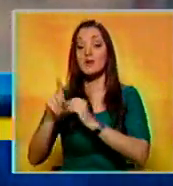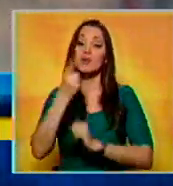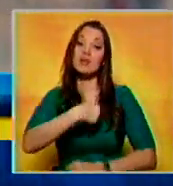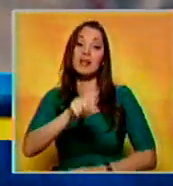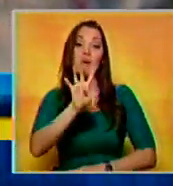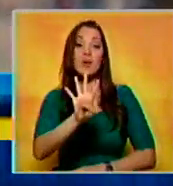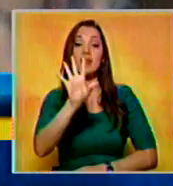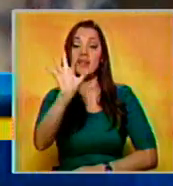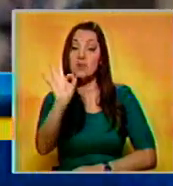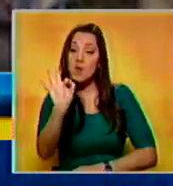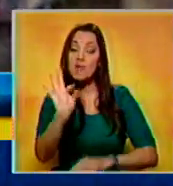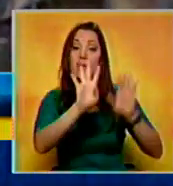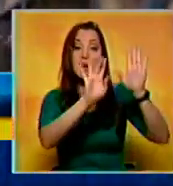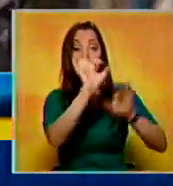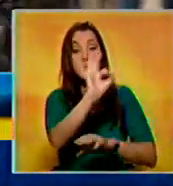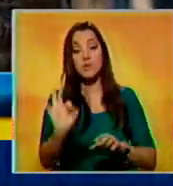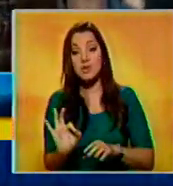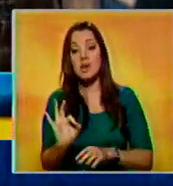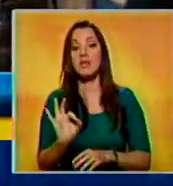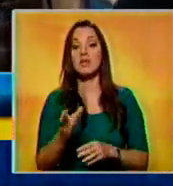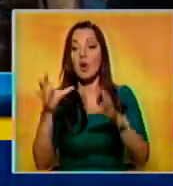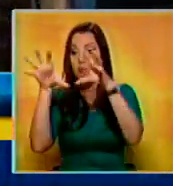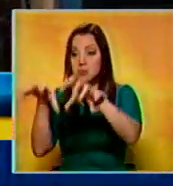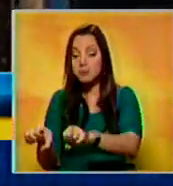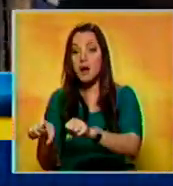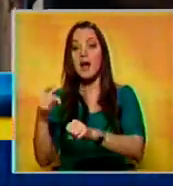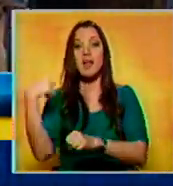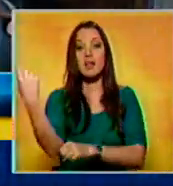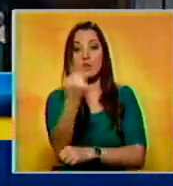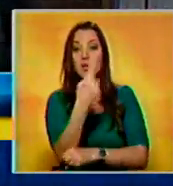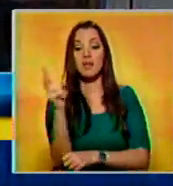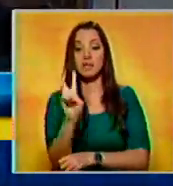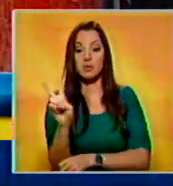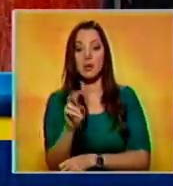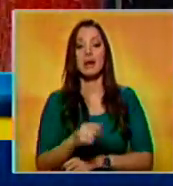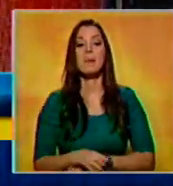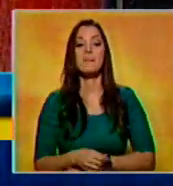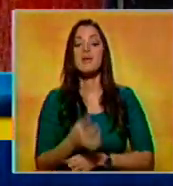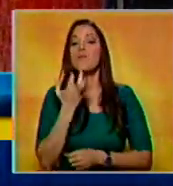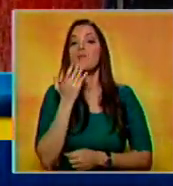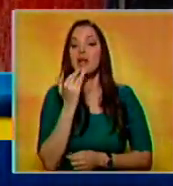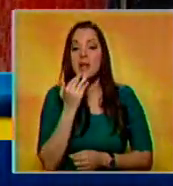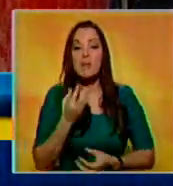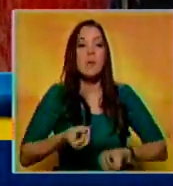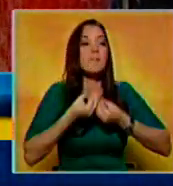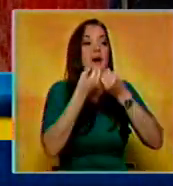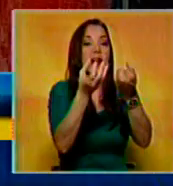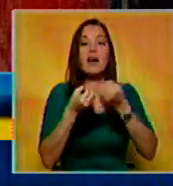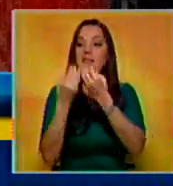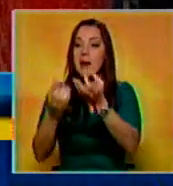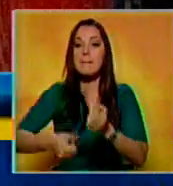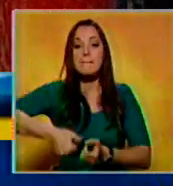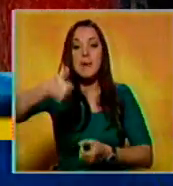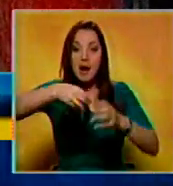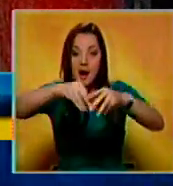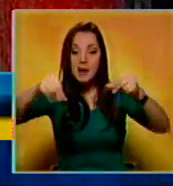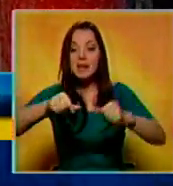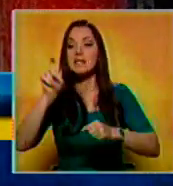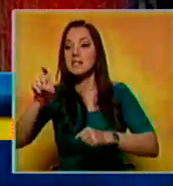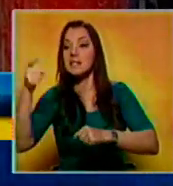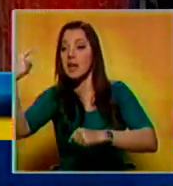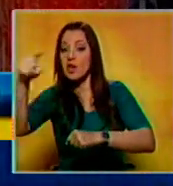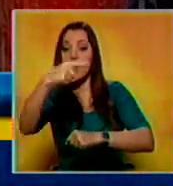49 por de la capacidad instalada en el país para colocar más harina de maíz en el mercado se necesita que las otras